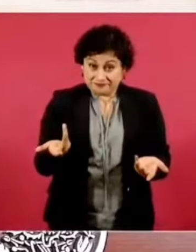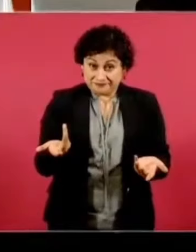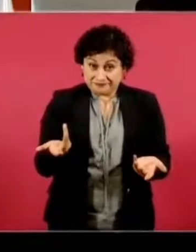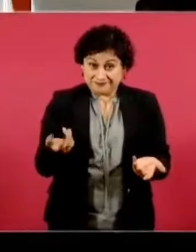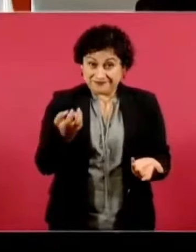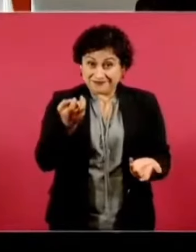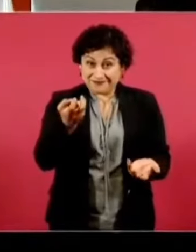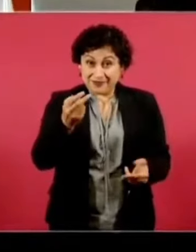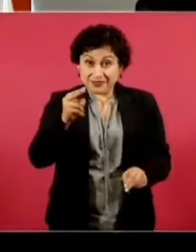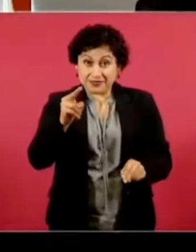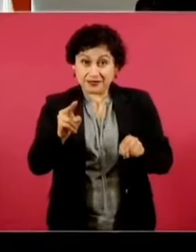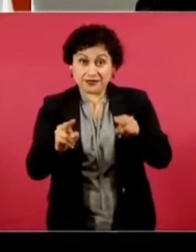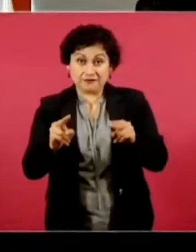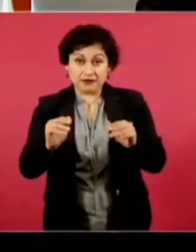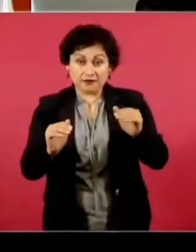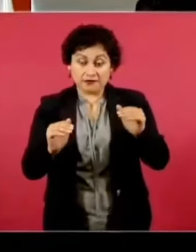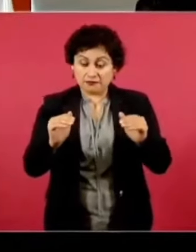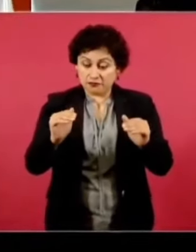pueblo